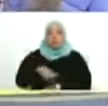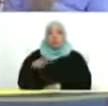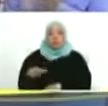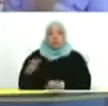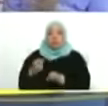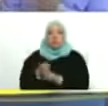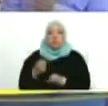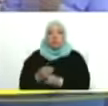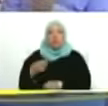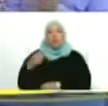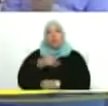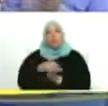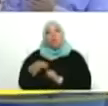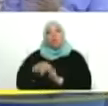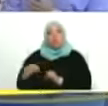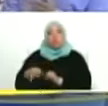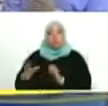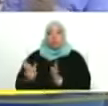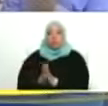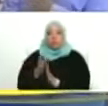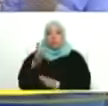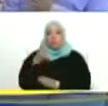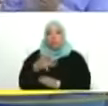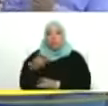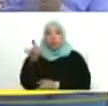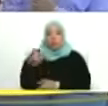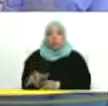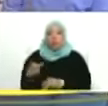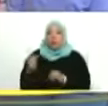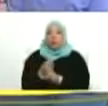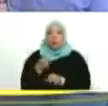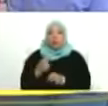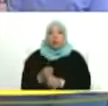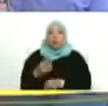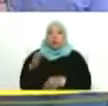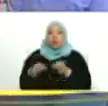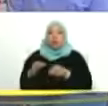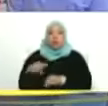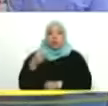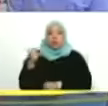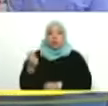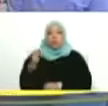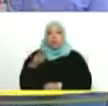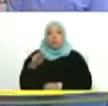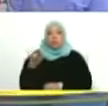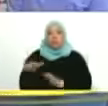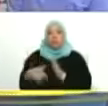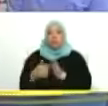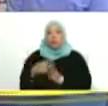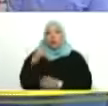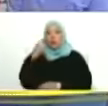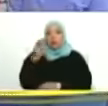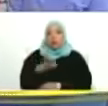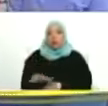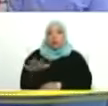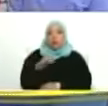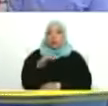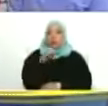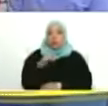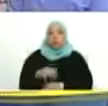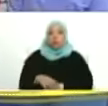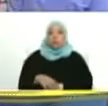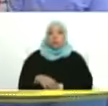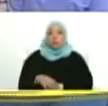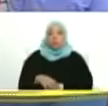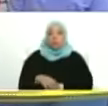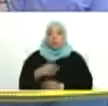presidente, desde aquí del municipio Santos Michelena, en el sector El Javillal. Parroquia Las Tejerías, sabemos, presidente, lo